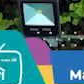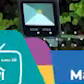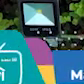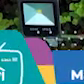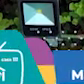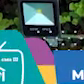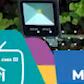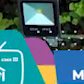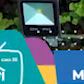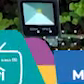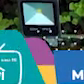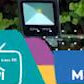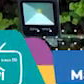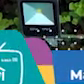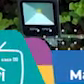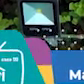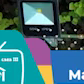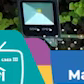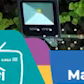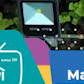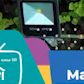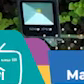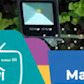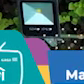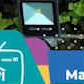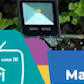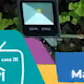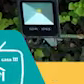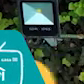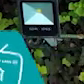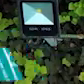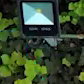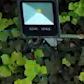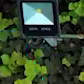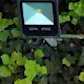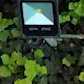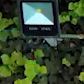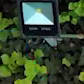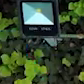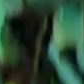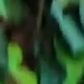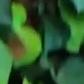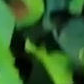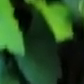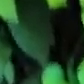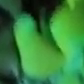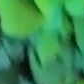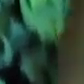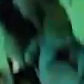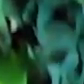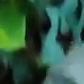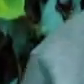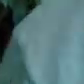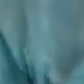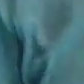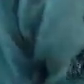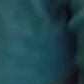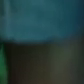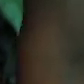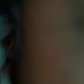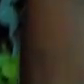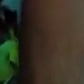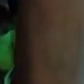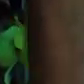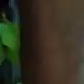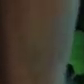nuestra pierna derecha y la mano derecha igual. Y al mismo tiempo vamos a elevar talón del pie contrario.